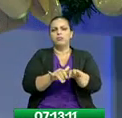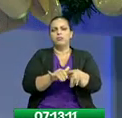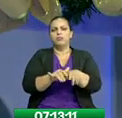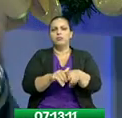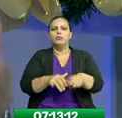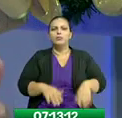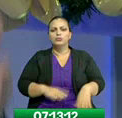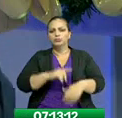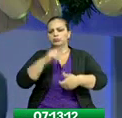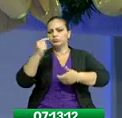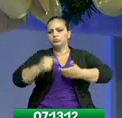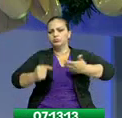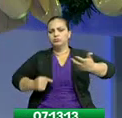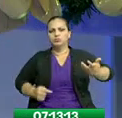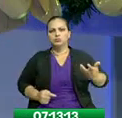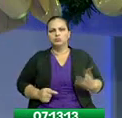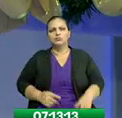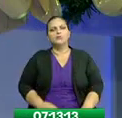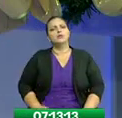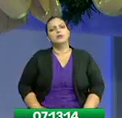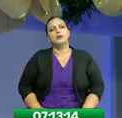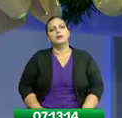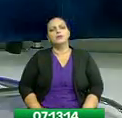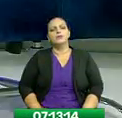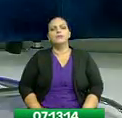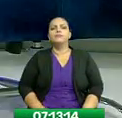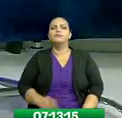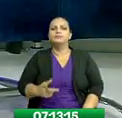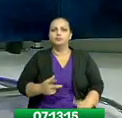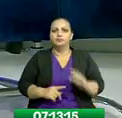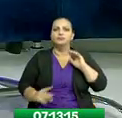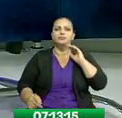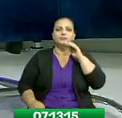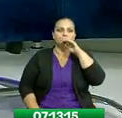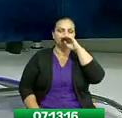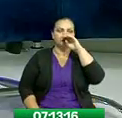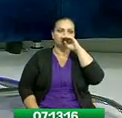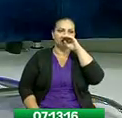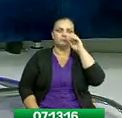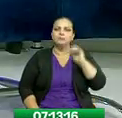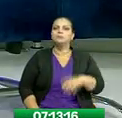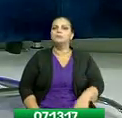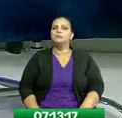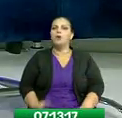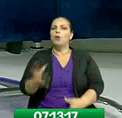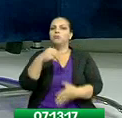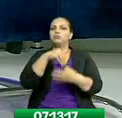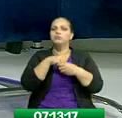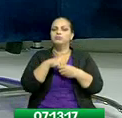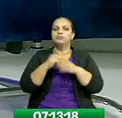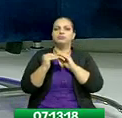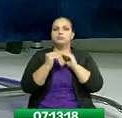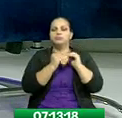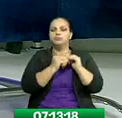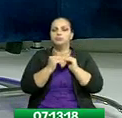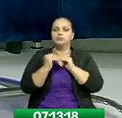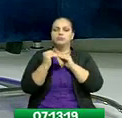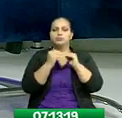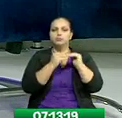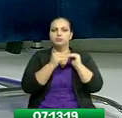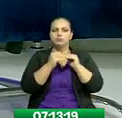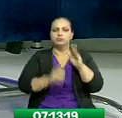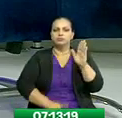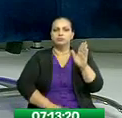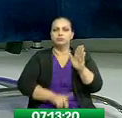digital. Inclusión, desarrollo y equidad. Ministro, tras la denuncia de la masiva filtración online de información de los ciudadanos